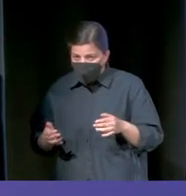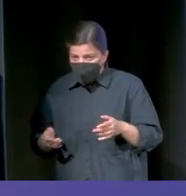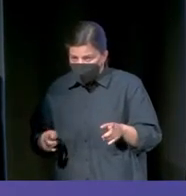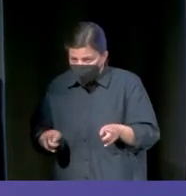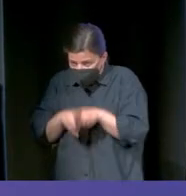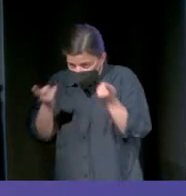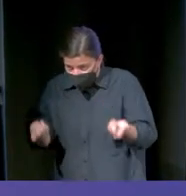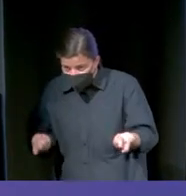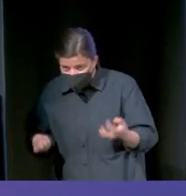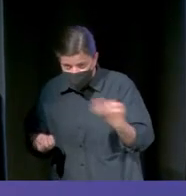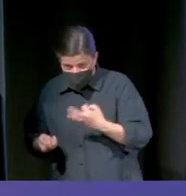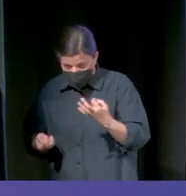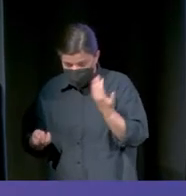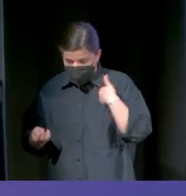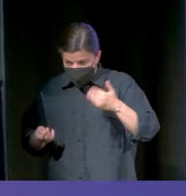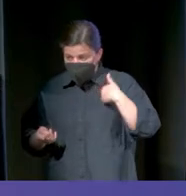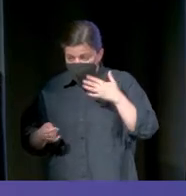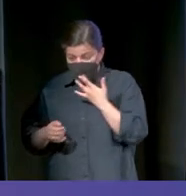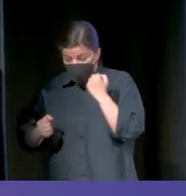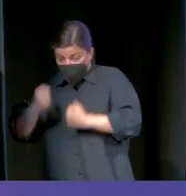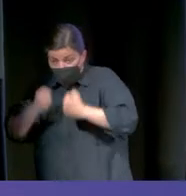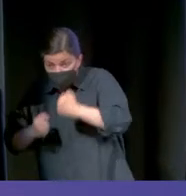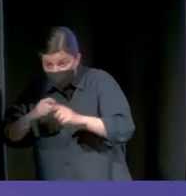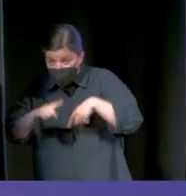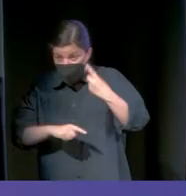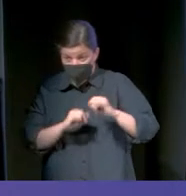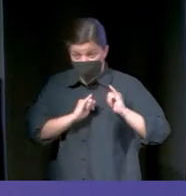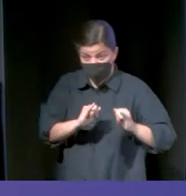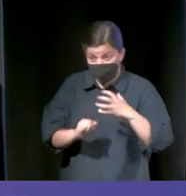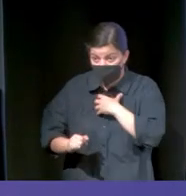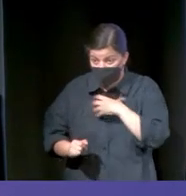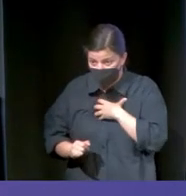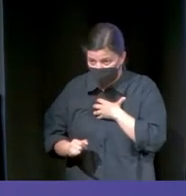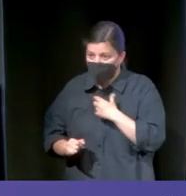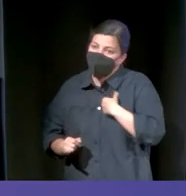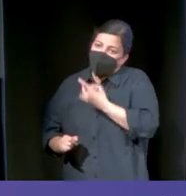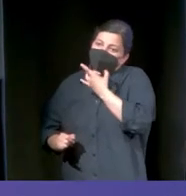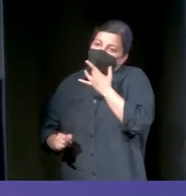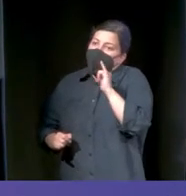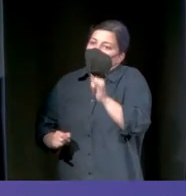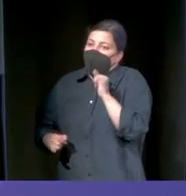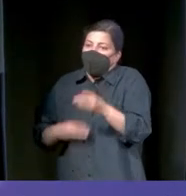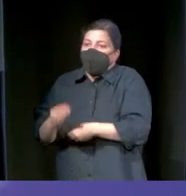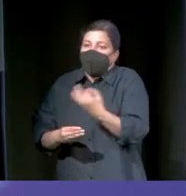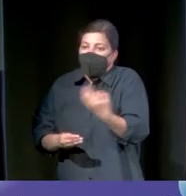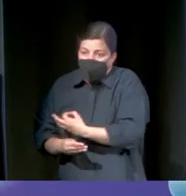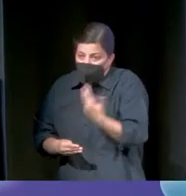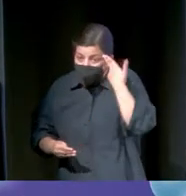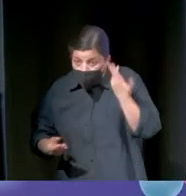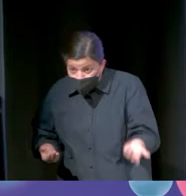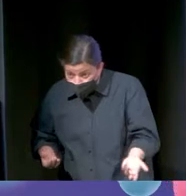no sé si vas a correr ya no puedes salir y yo tengo un bar que hago paco me mato